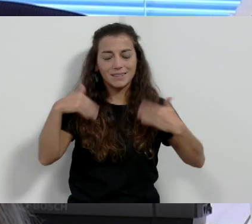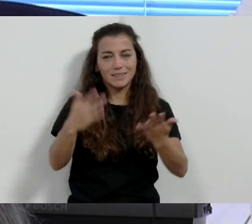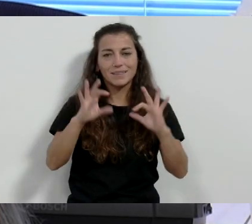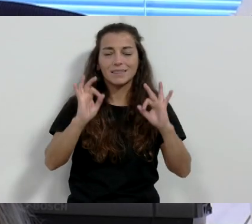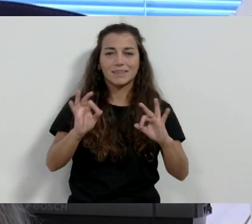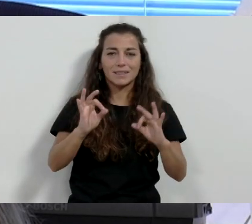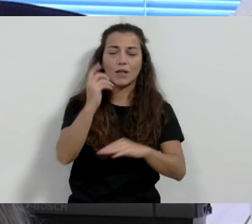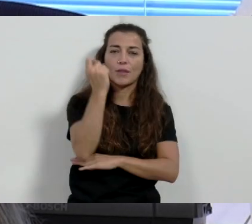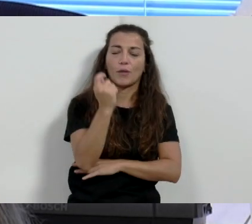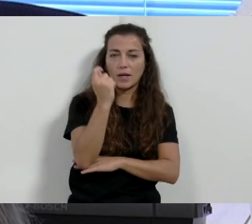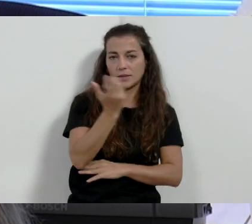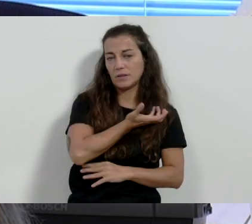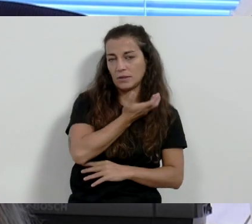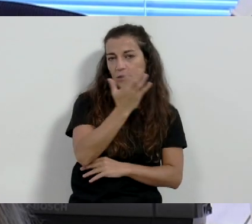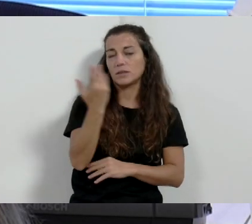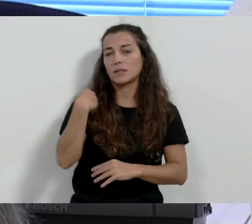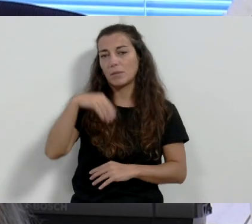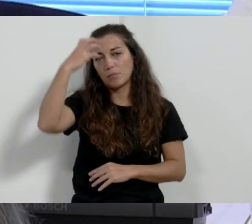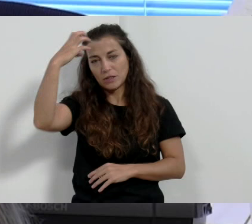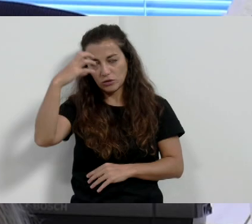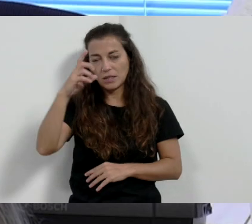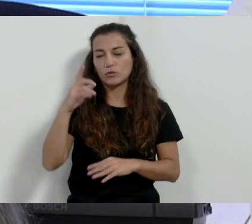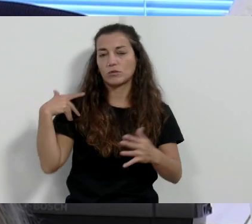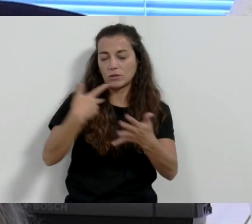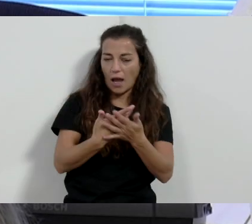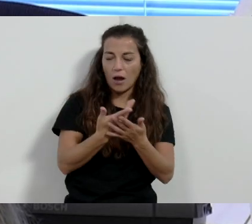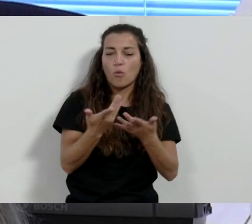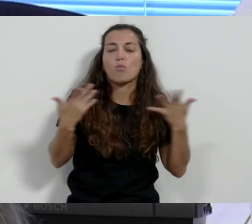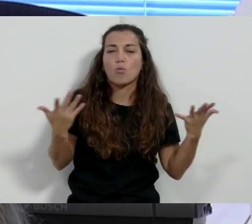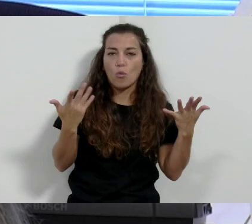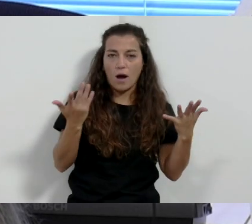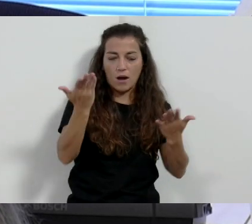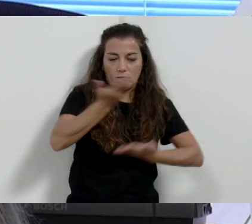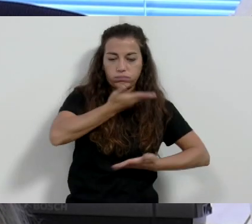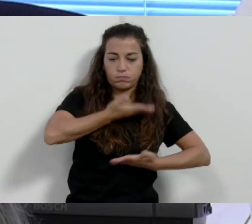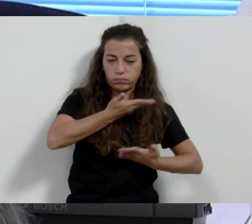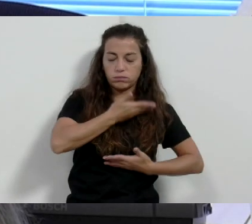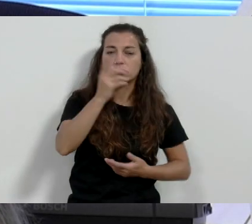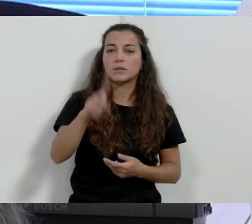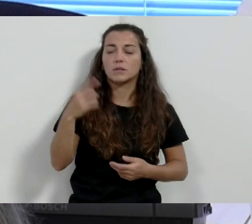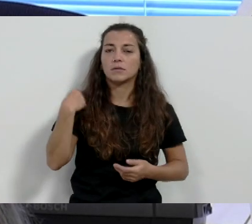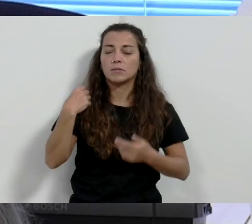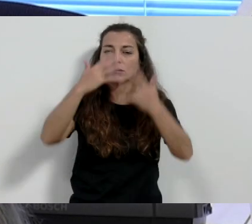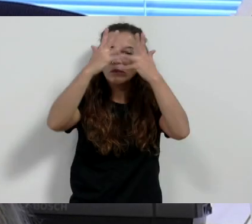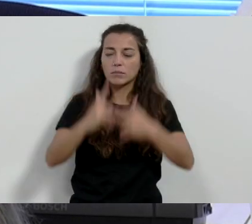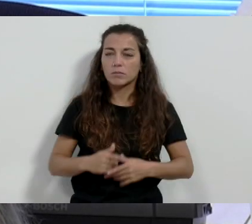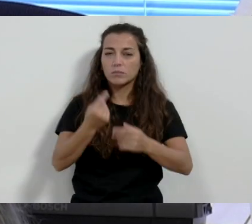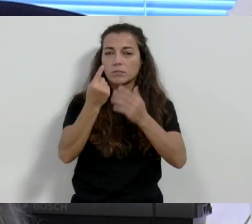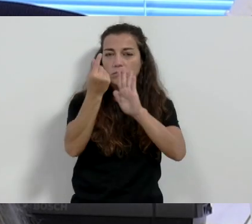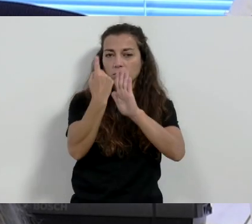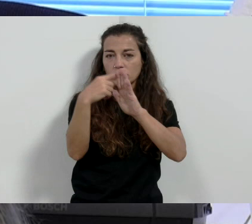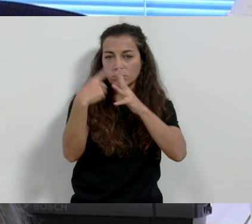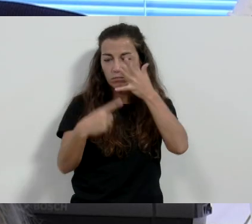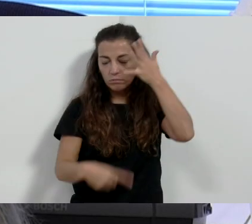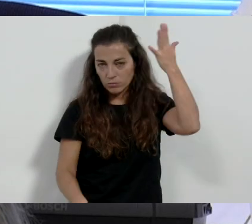y organismos autónomos han recibido hasta la fecha, que este inventario se haga público para que todas y todos podamos tener acceso a dicha información